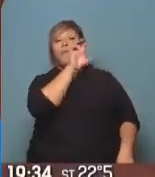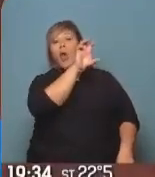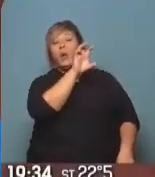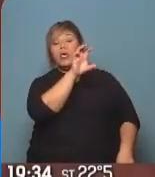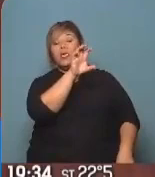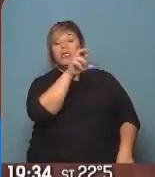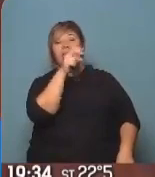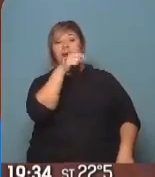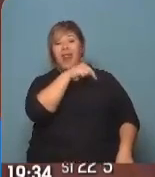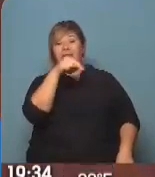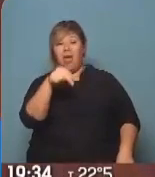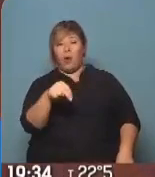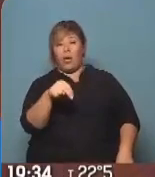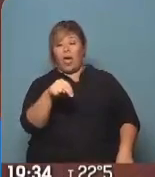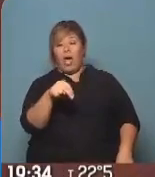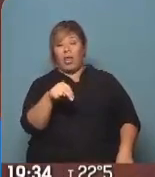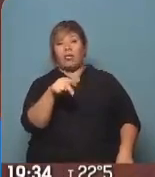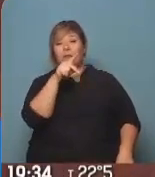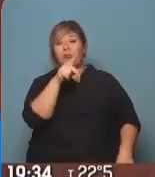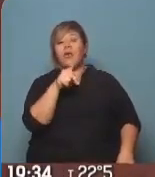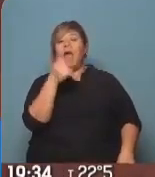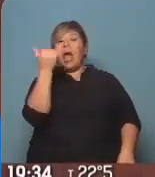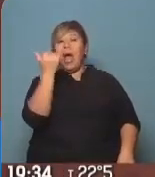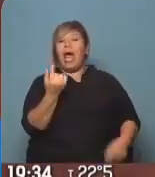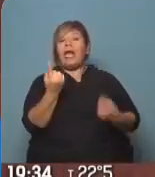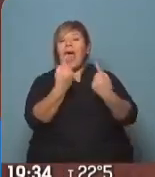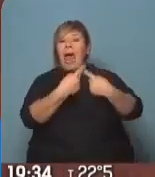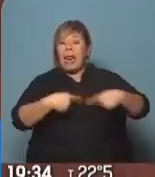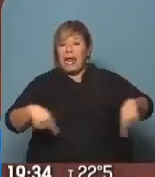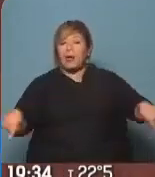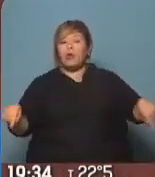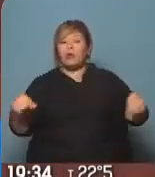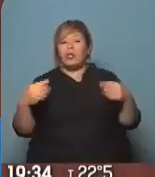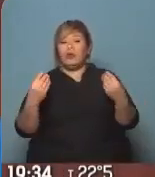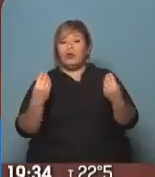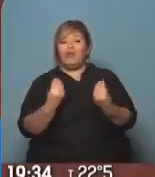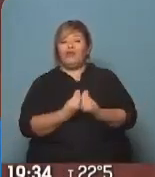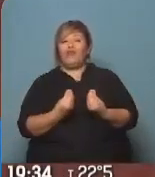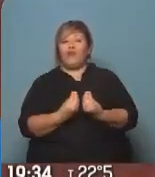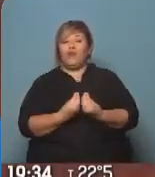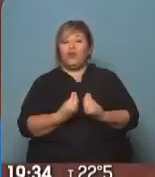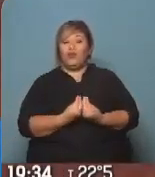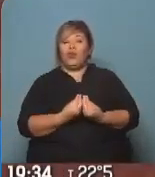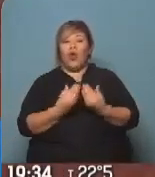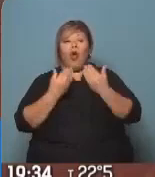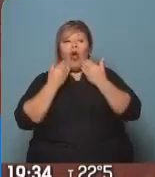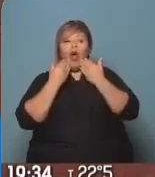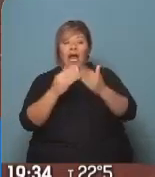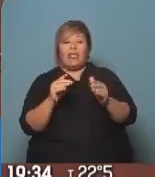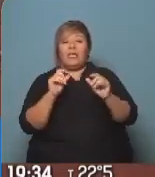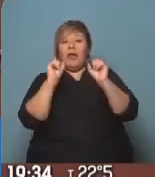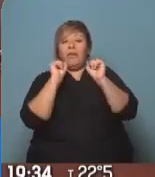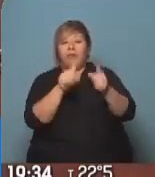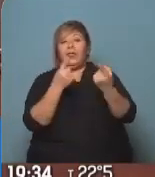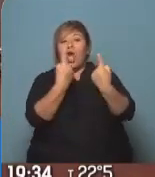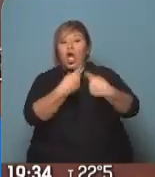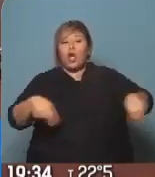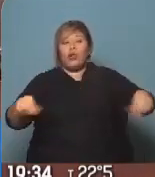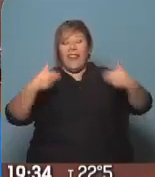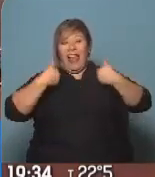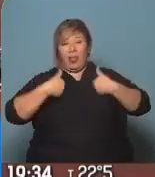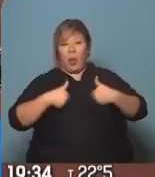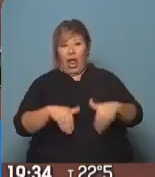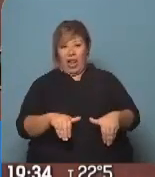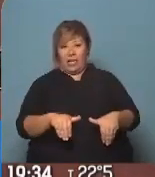tiene muchísimos recursos, digamos, rentísticos a partir de sus riquezas naturales. Entonces